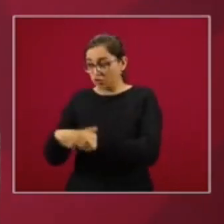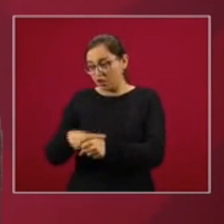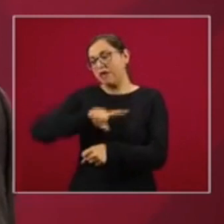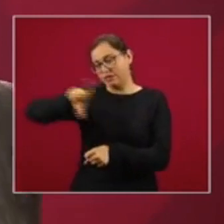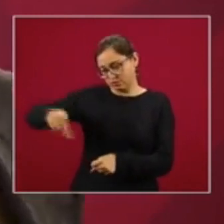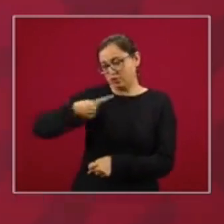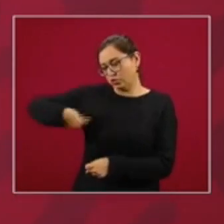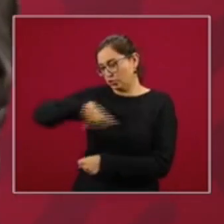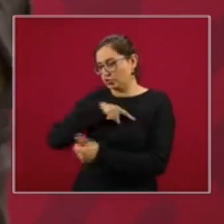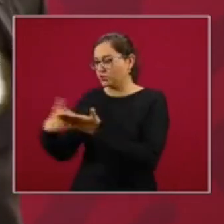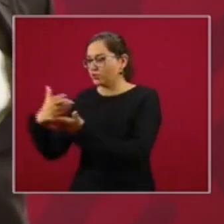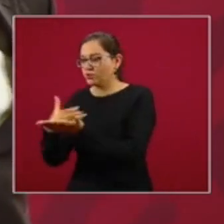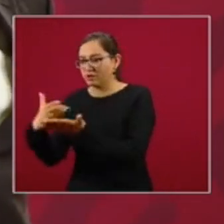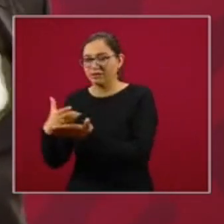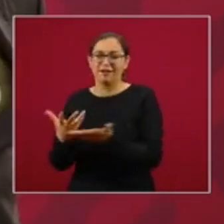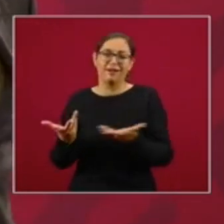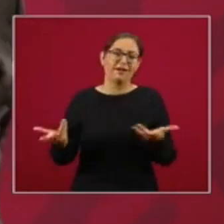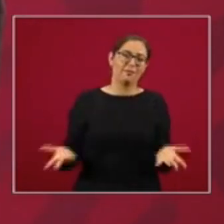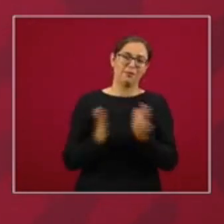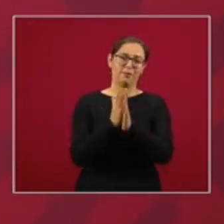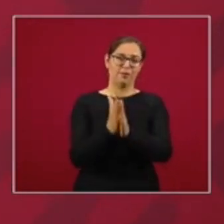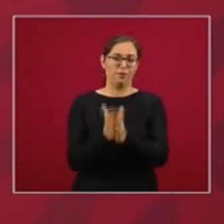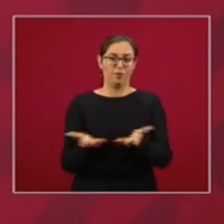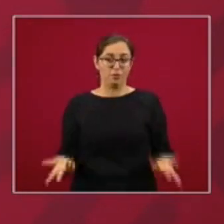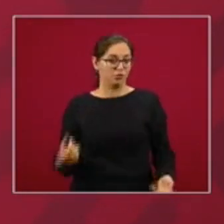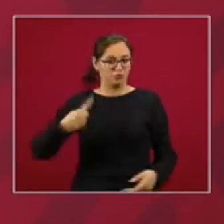Nosotros no queremos traficar con la salud del pueblo.